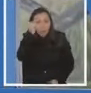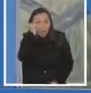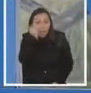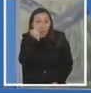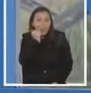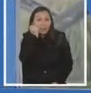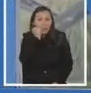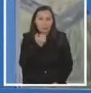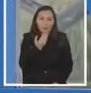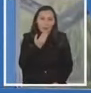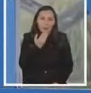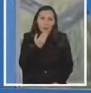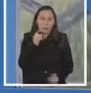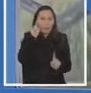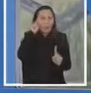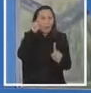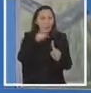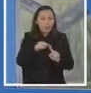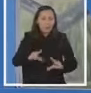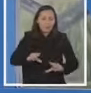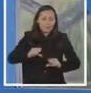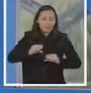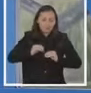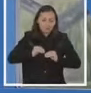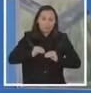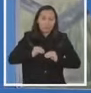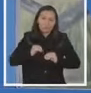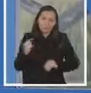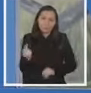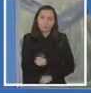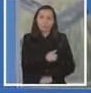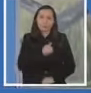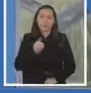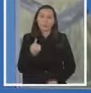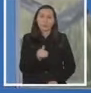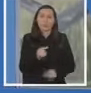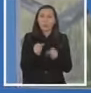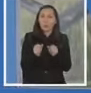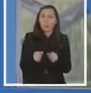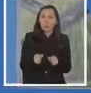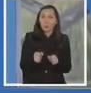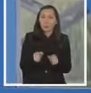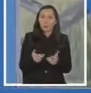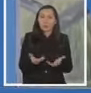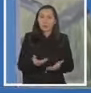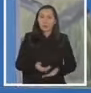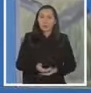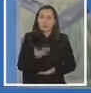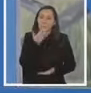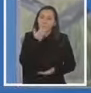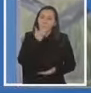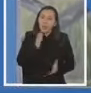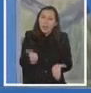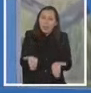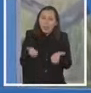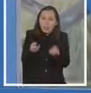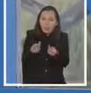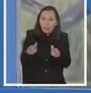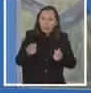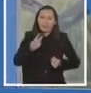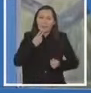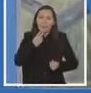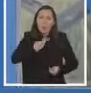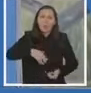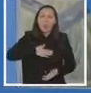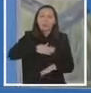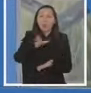también, por la misión que hemos asumido, podemos mejorar la calidad de vida de nuestro